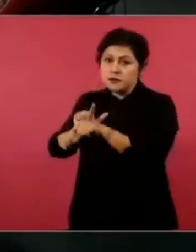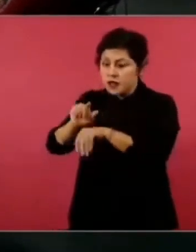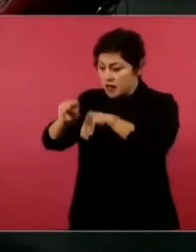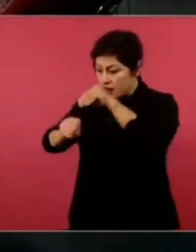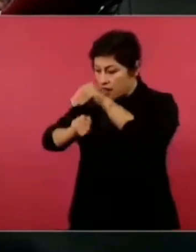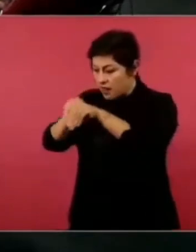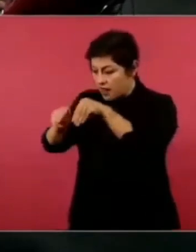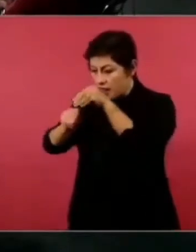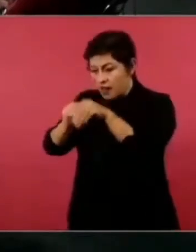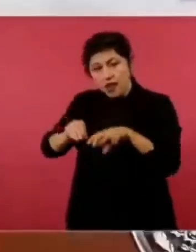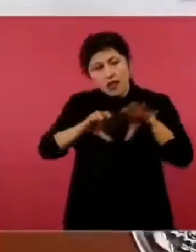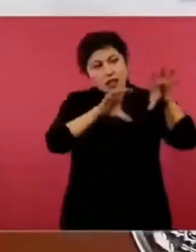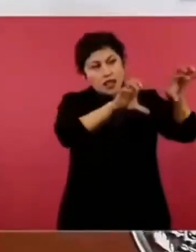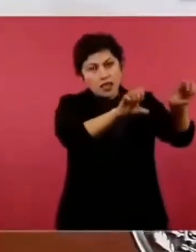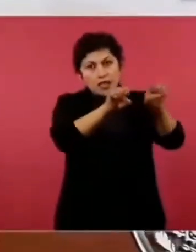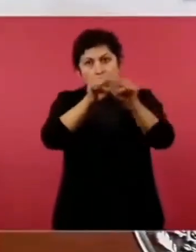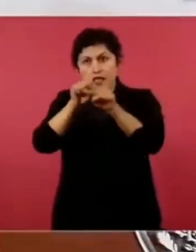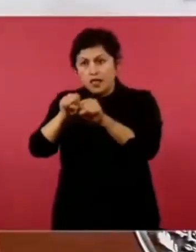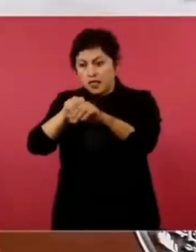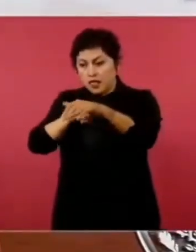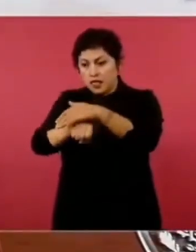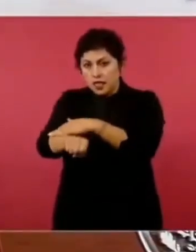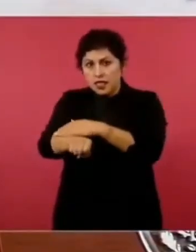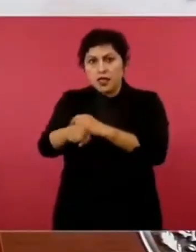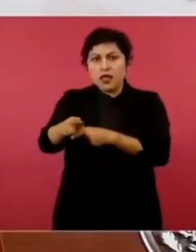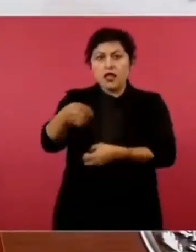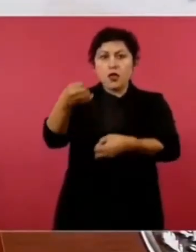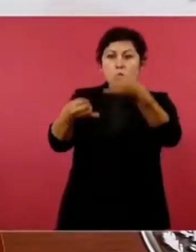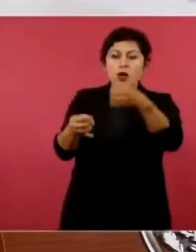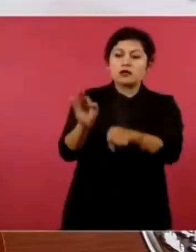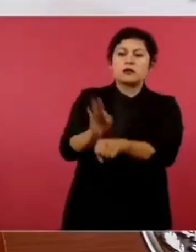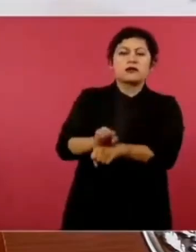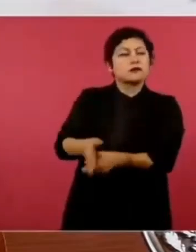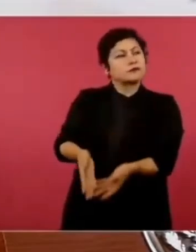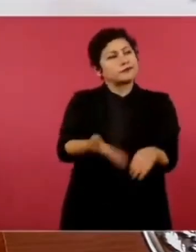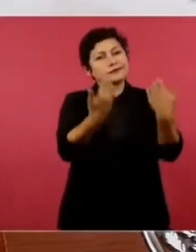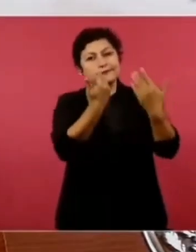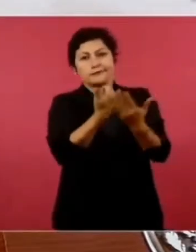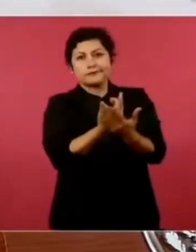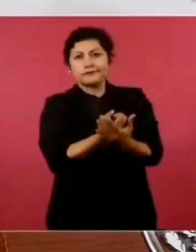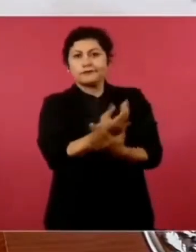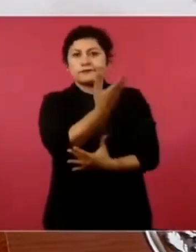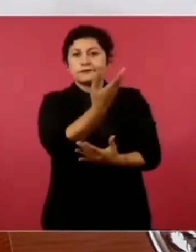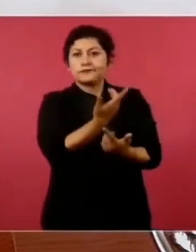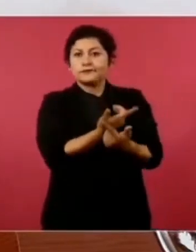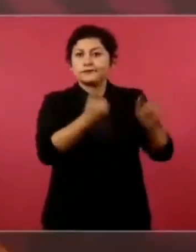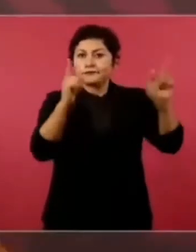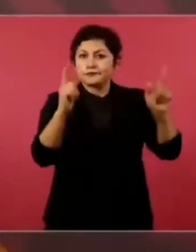Además, debería hasta de prohibirse eso de que